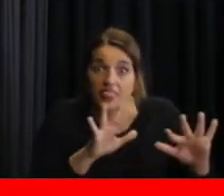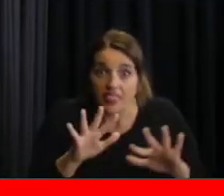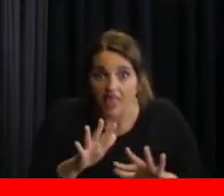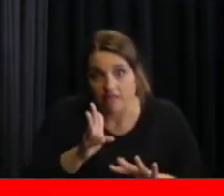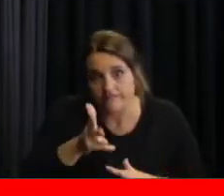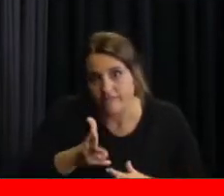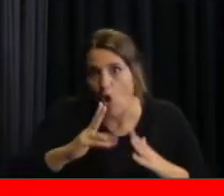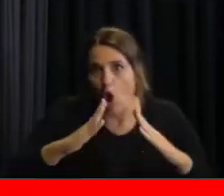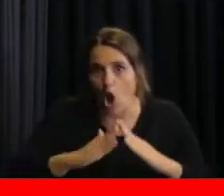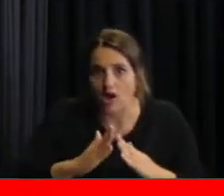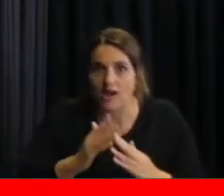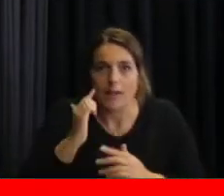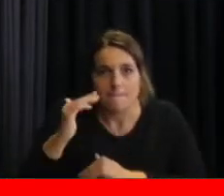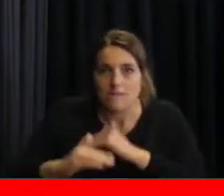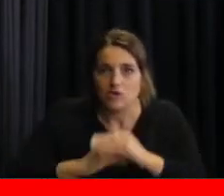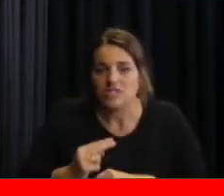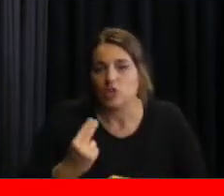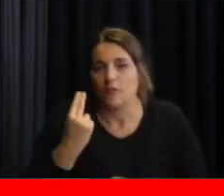habilitación